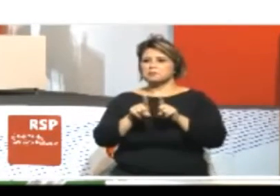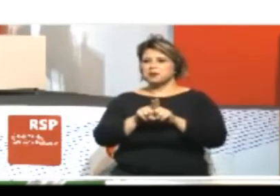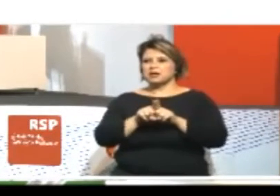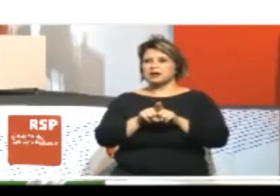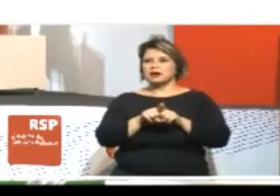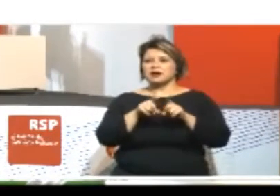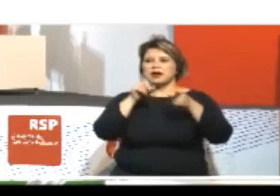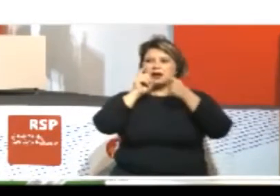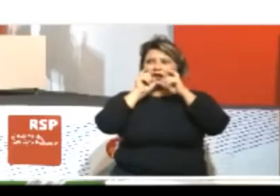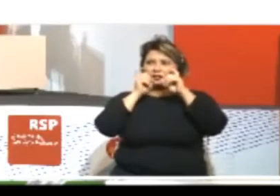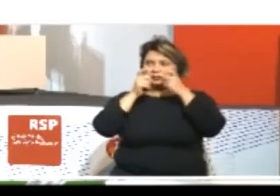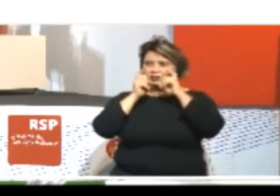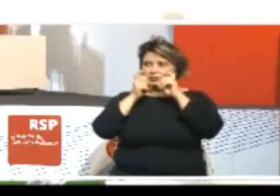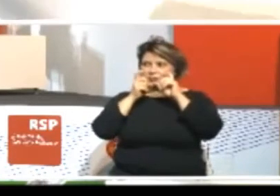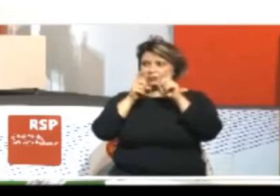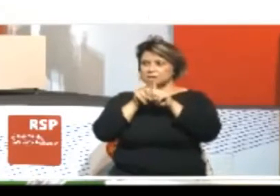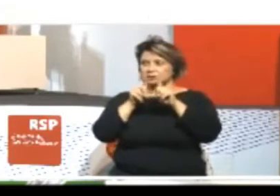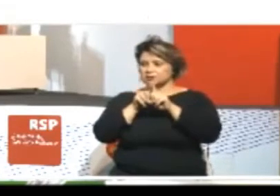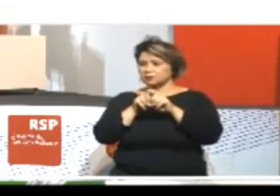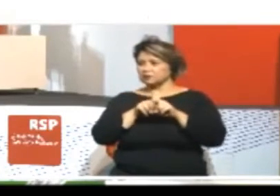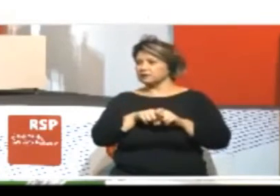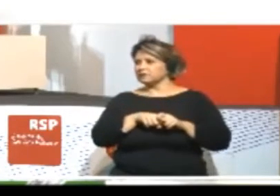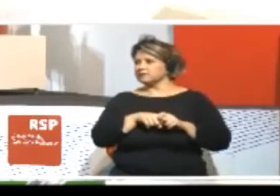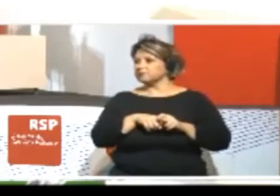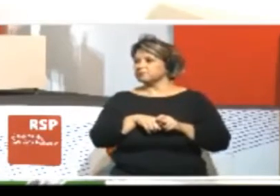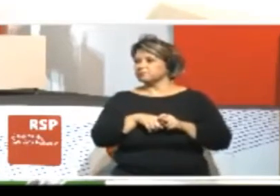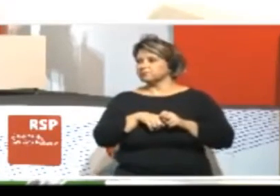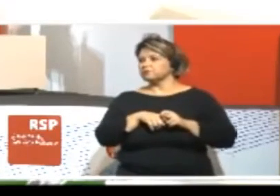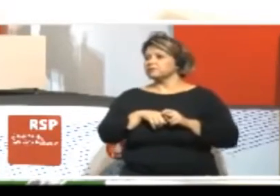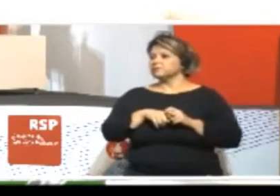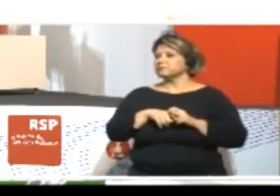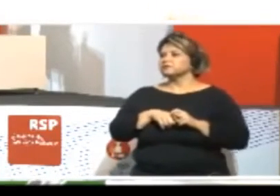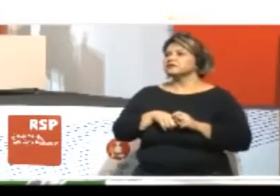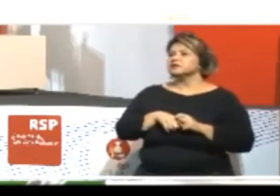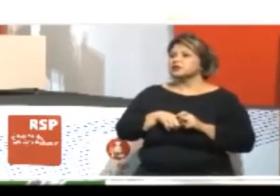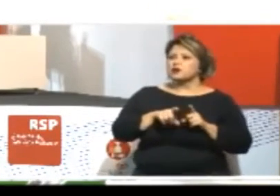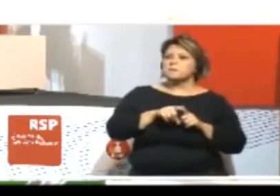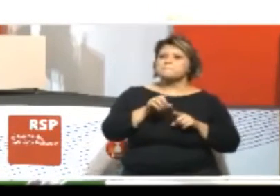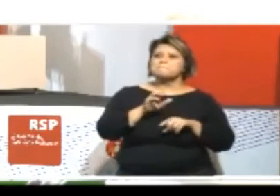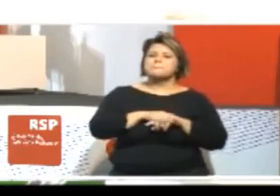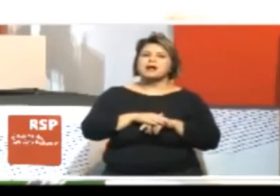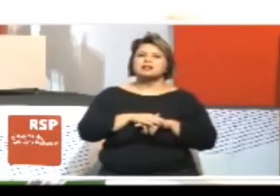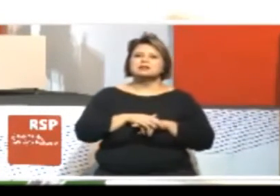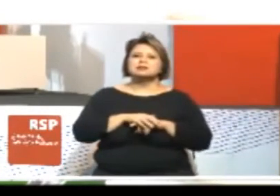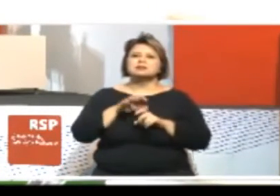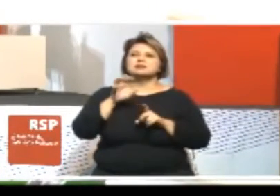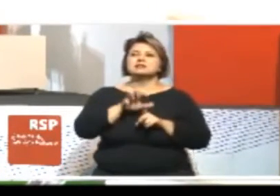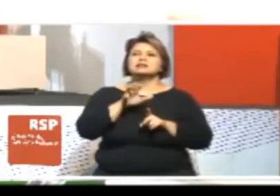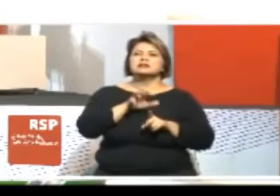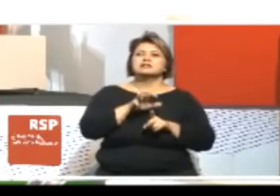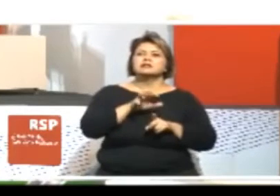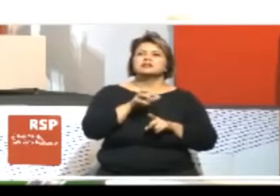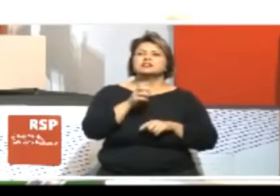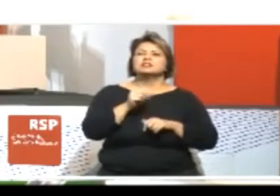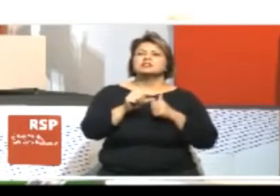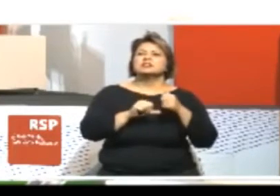em desarrollo? Ou seja, mais intervencionismo se traduz em